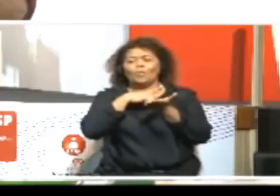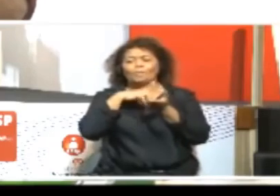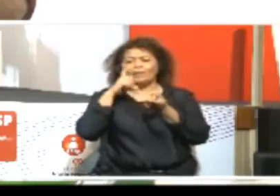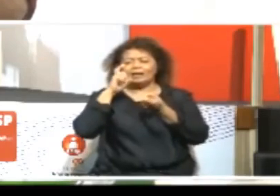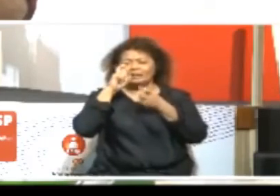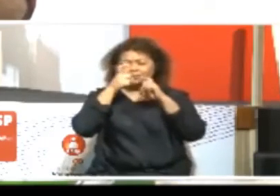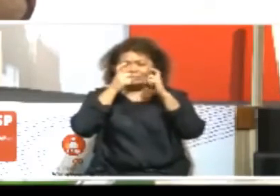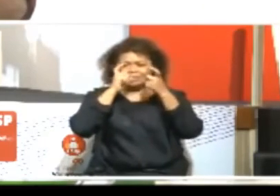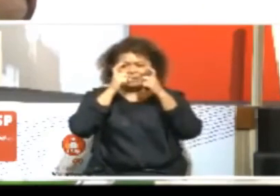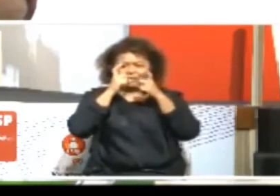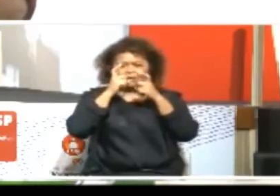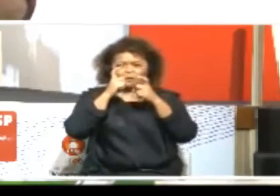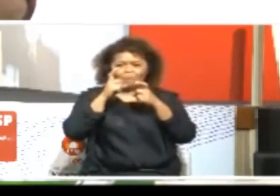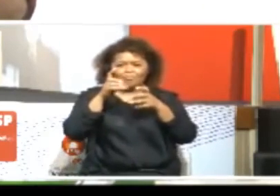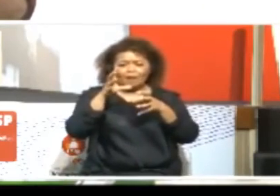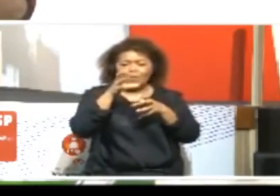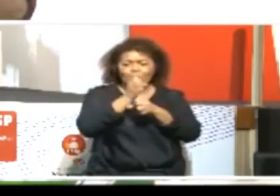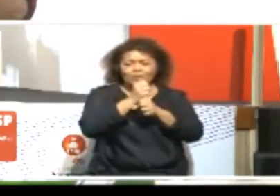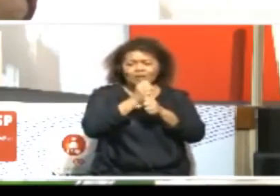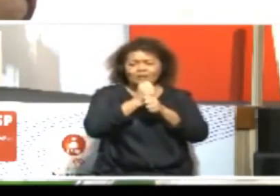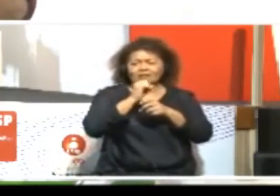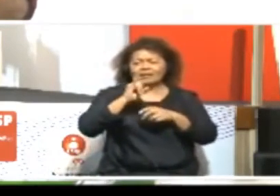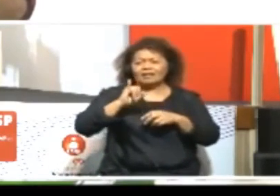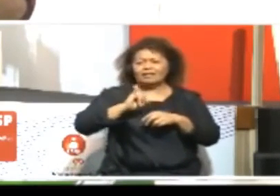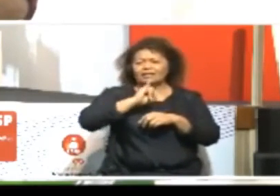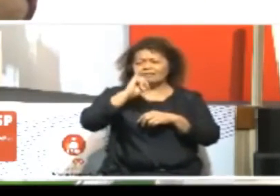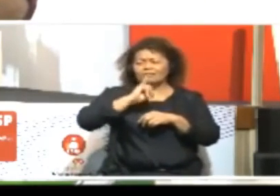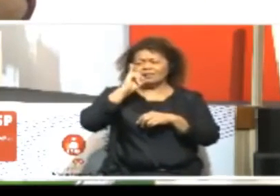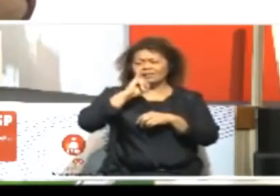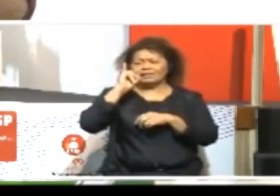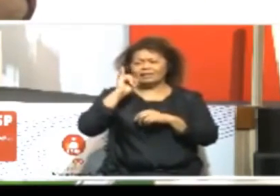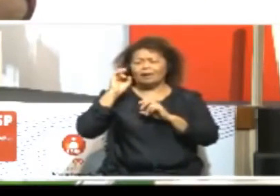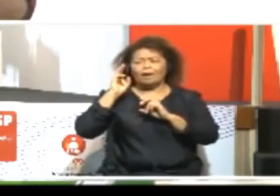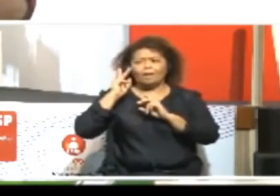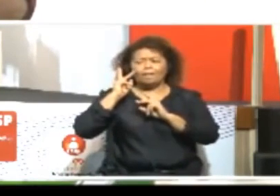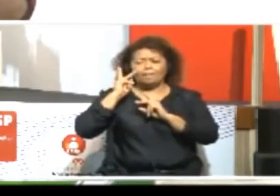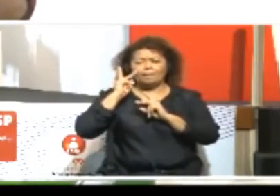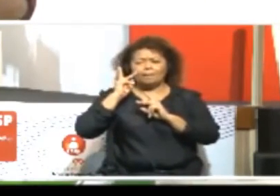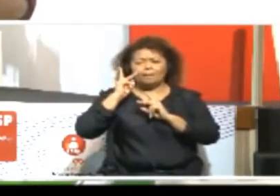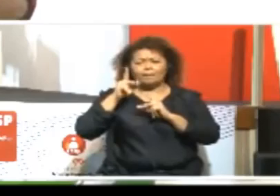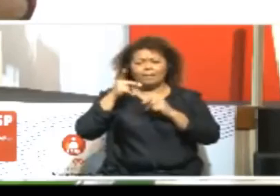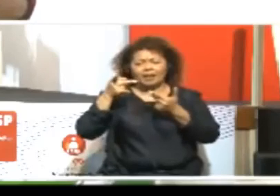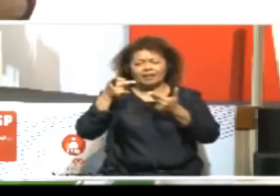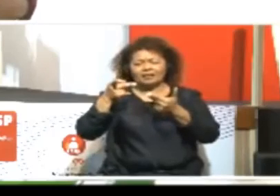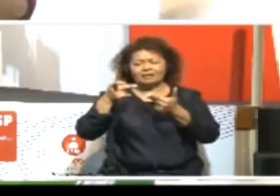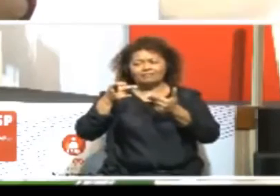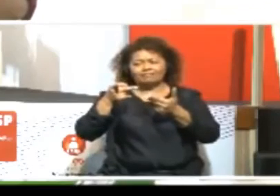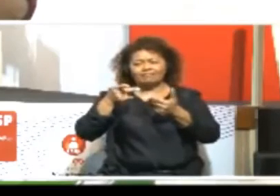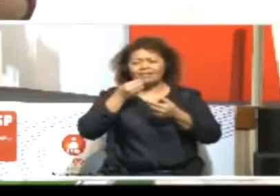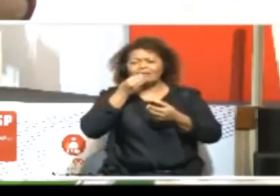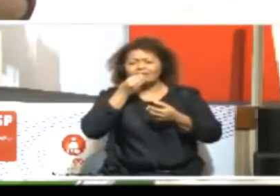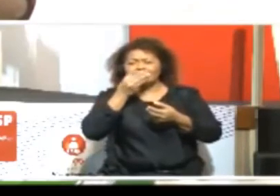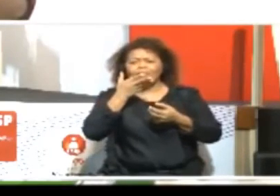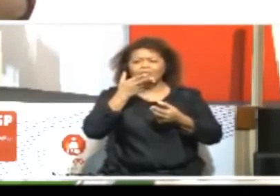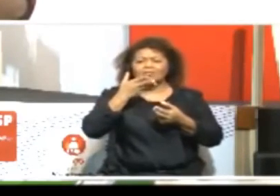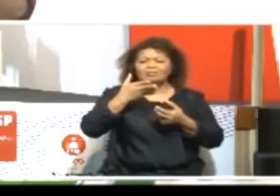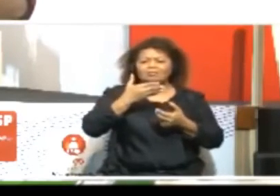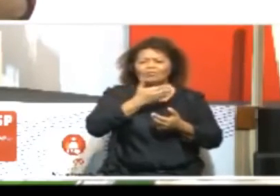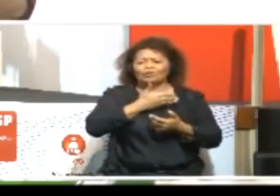es importante para la eficacia de los gobiernos, sean locales